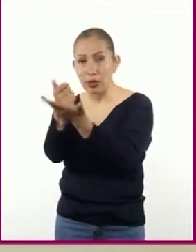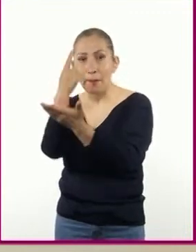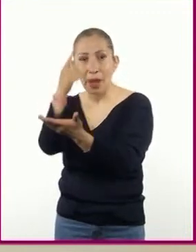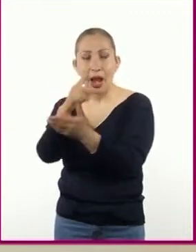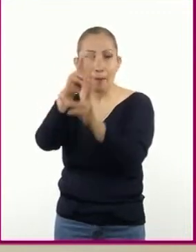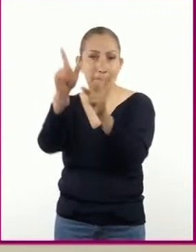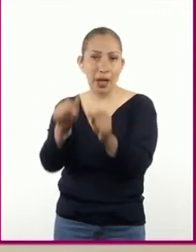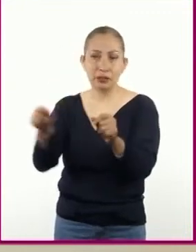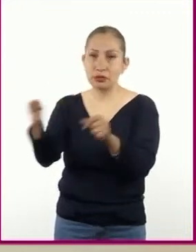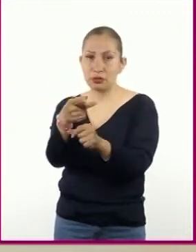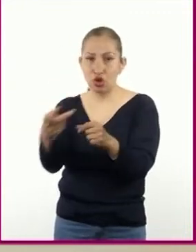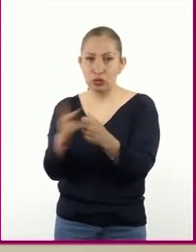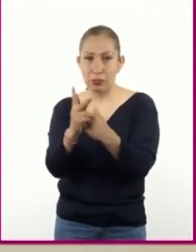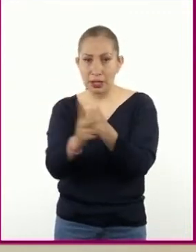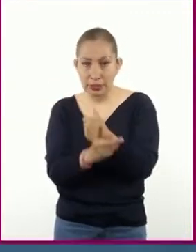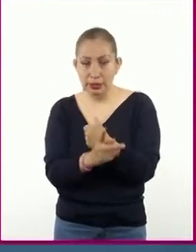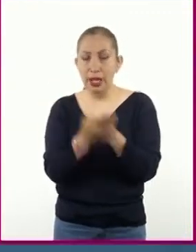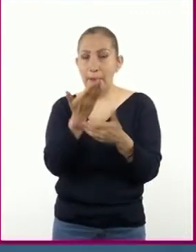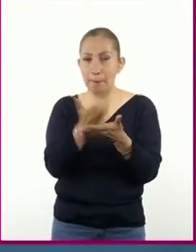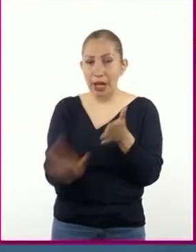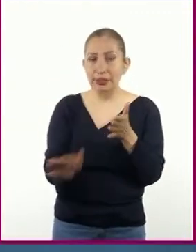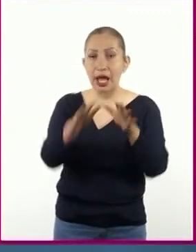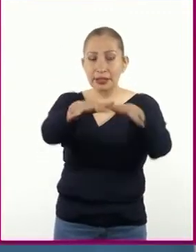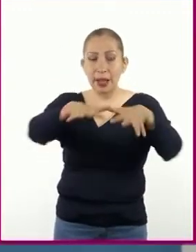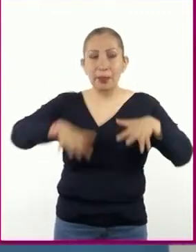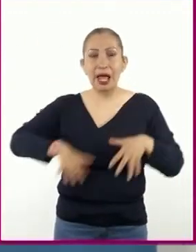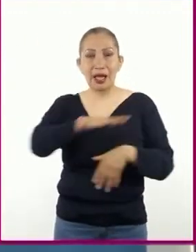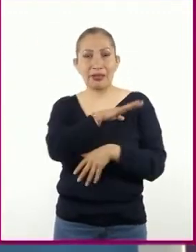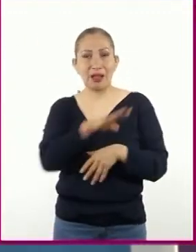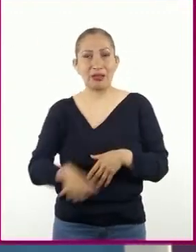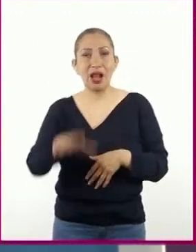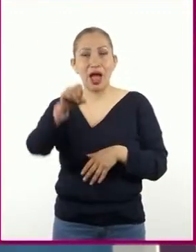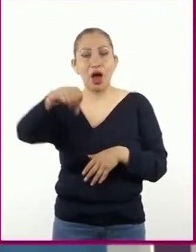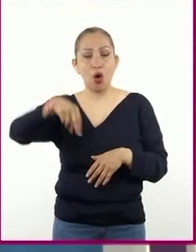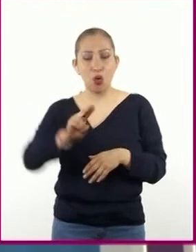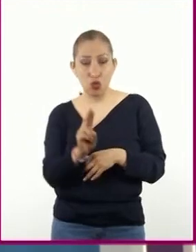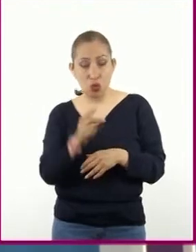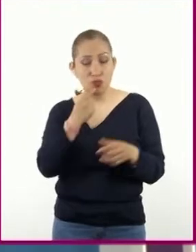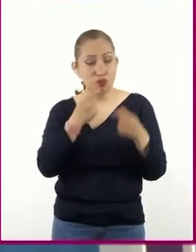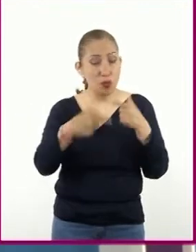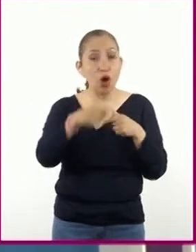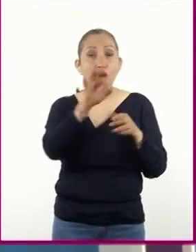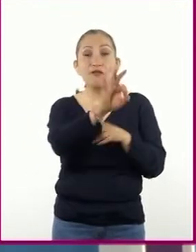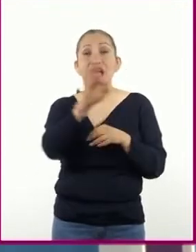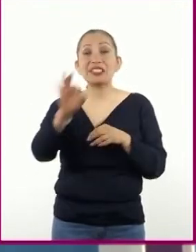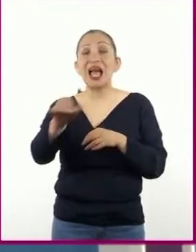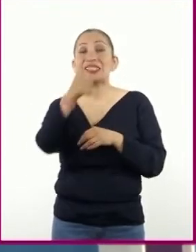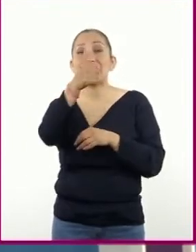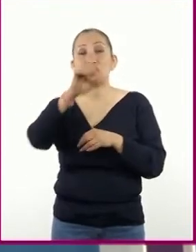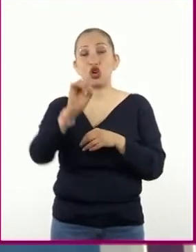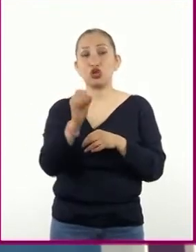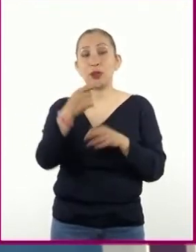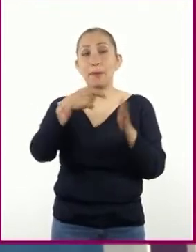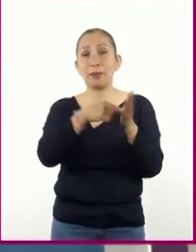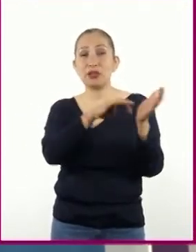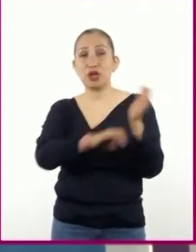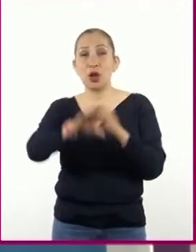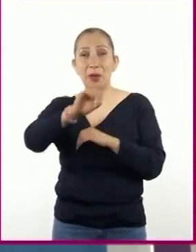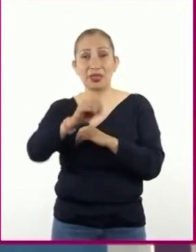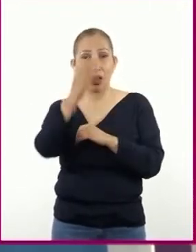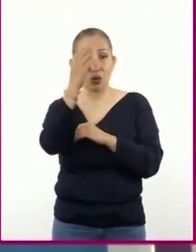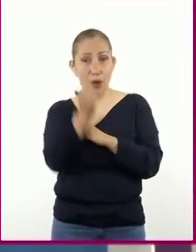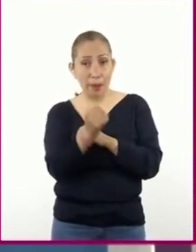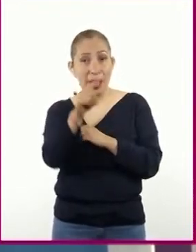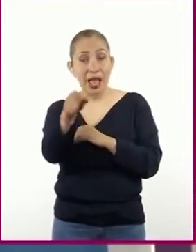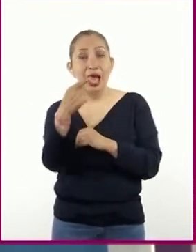las mismas. Por su parte, la Asamblea General de Naciones Unidas, con fecha 6 de octubre de